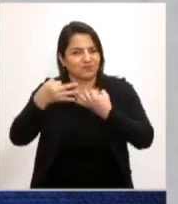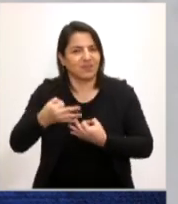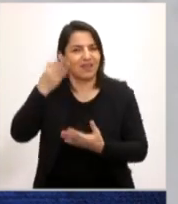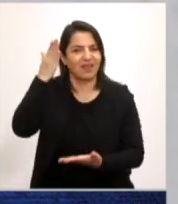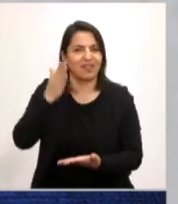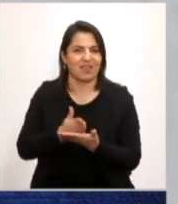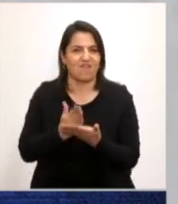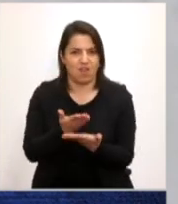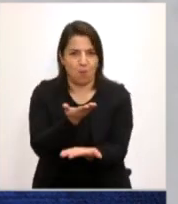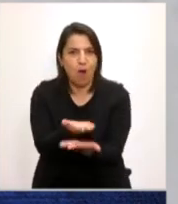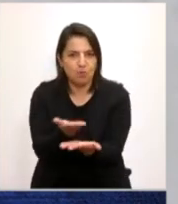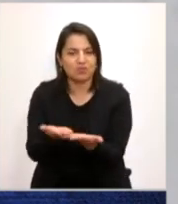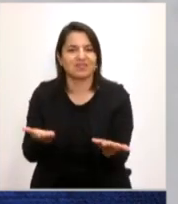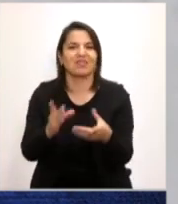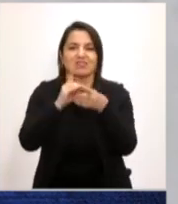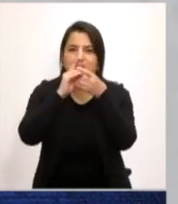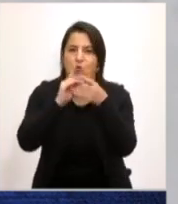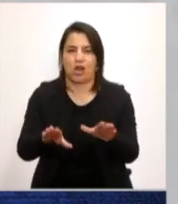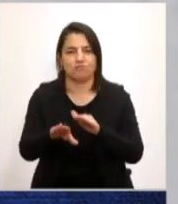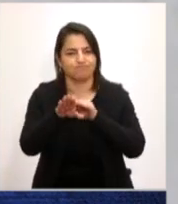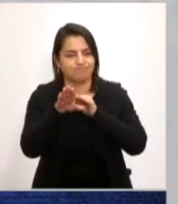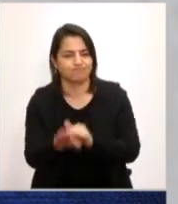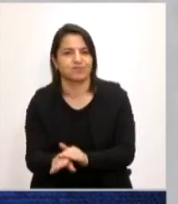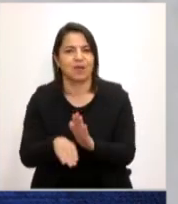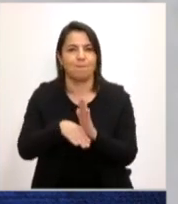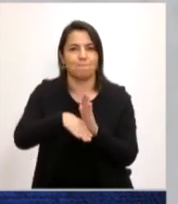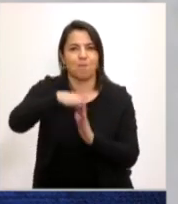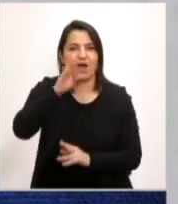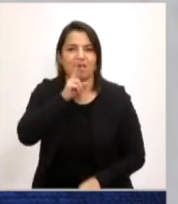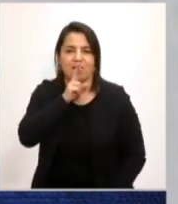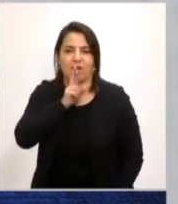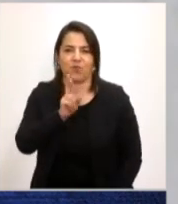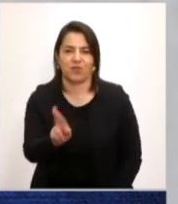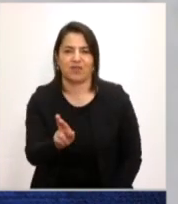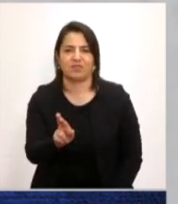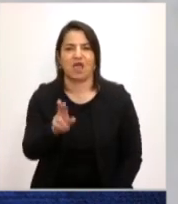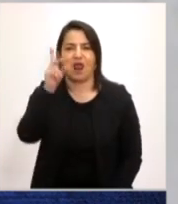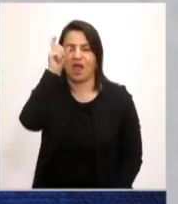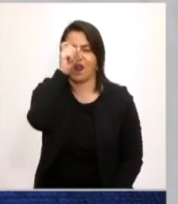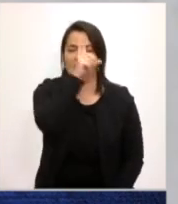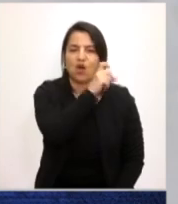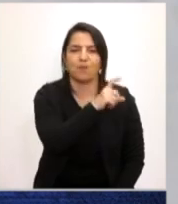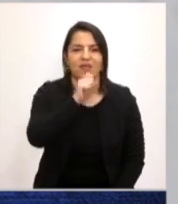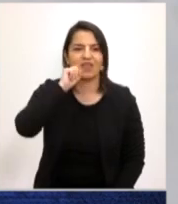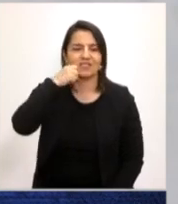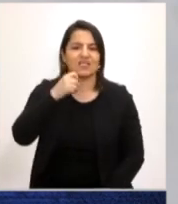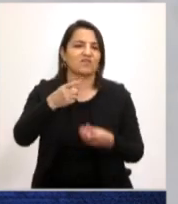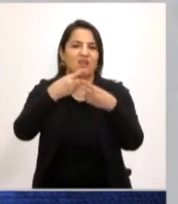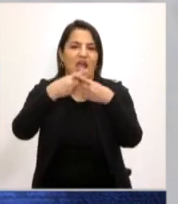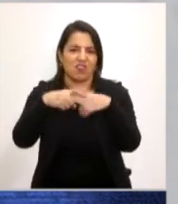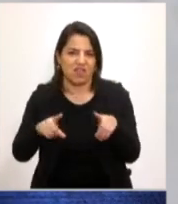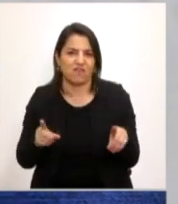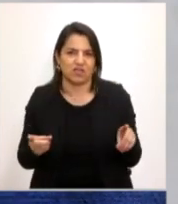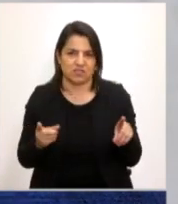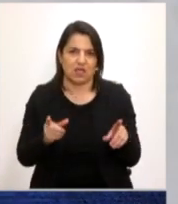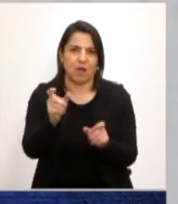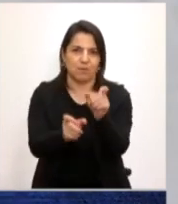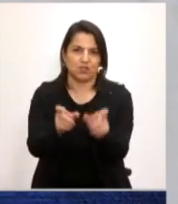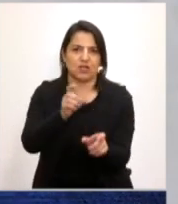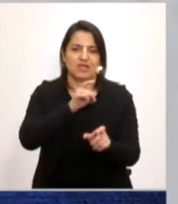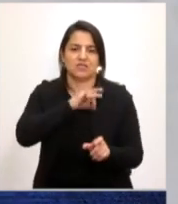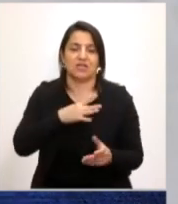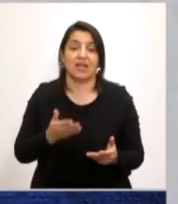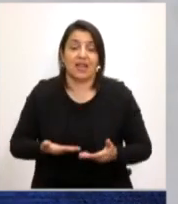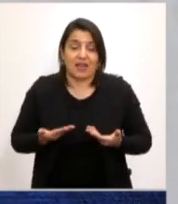apostar por la democracia para dar mayor respuesta a las complejidades que implica la diversidad de ser chilena o chileno. En